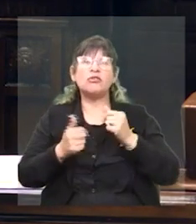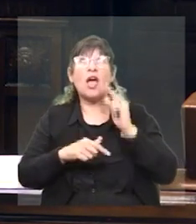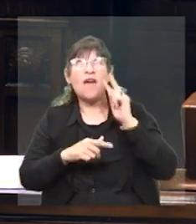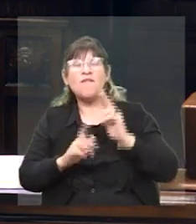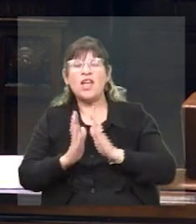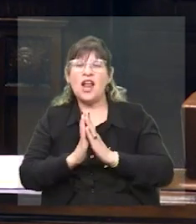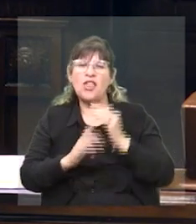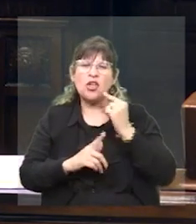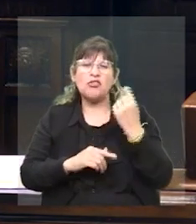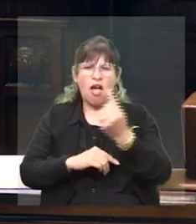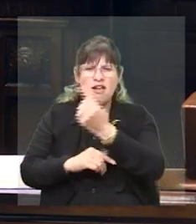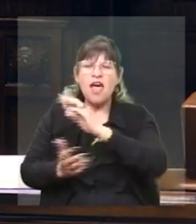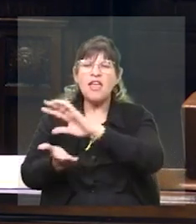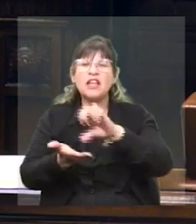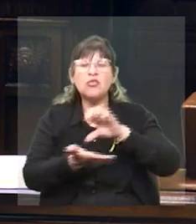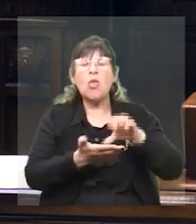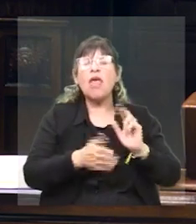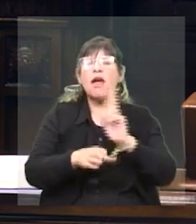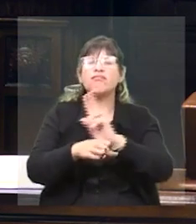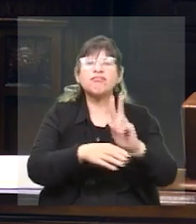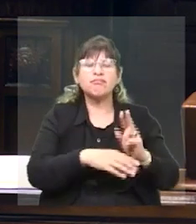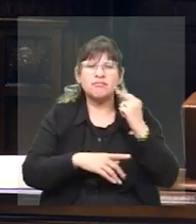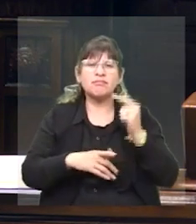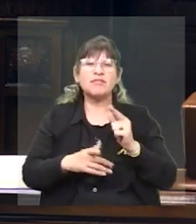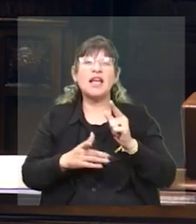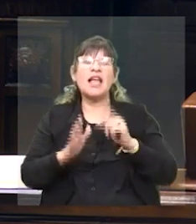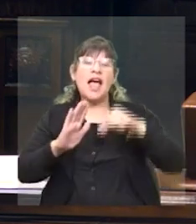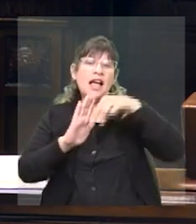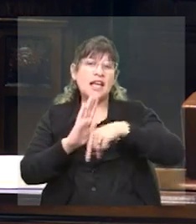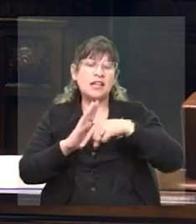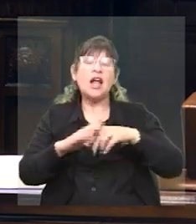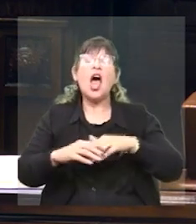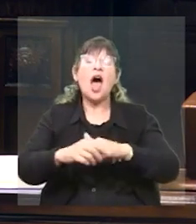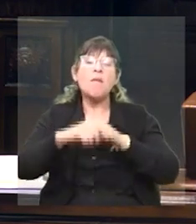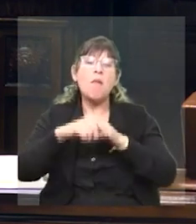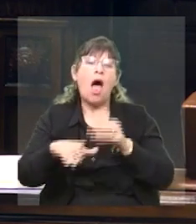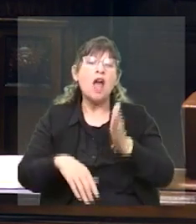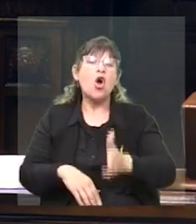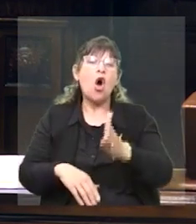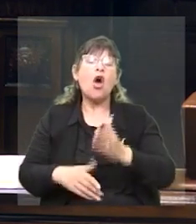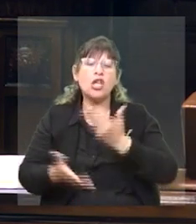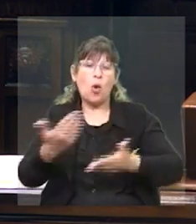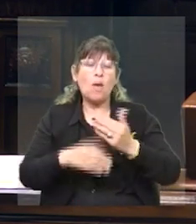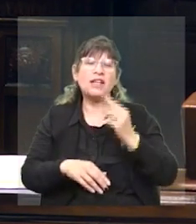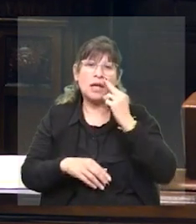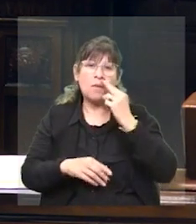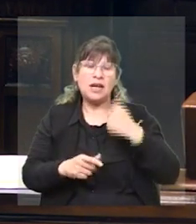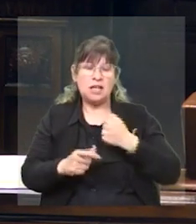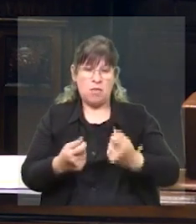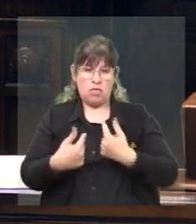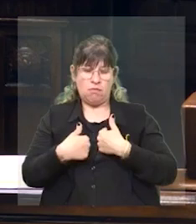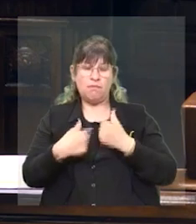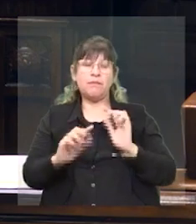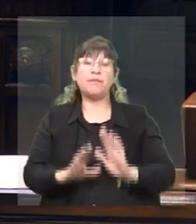cada una de las ciudades que andamos que la provincia azul Es dar la mano y compartir el pan que me ha